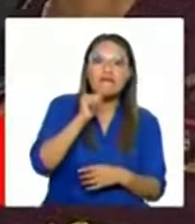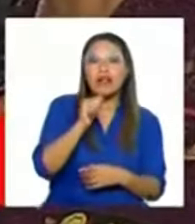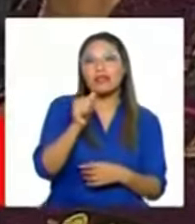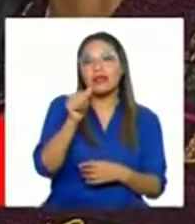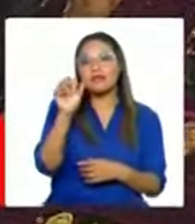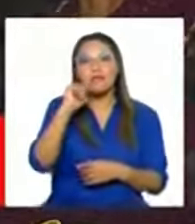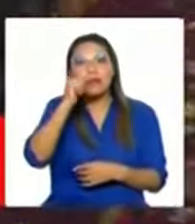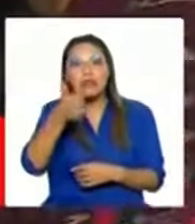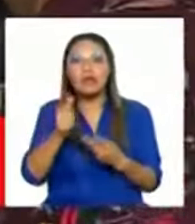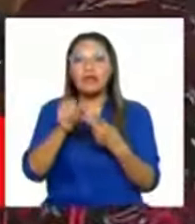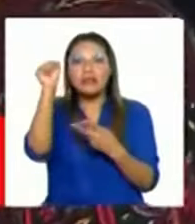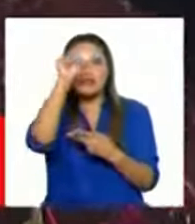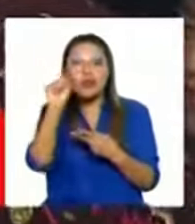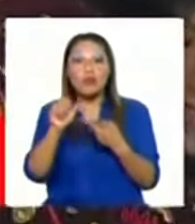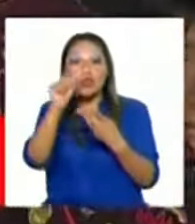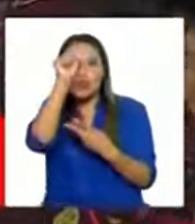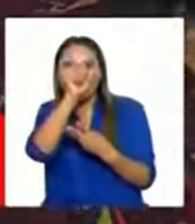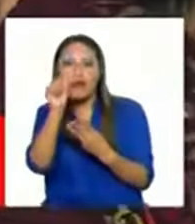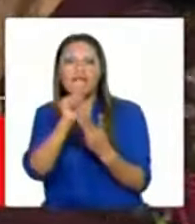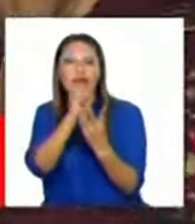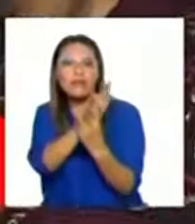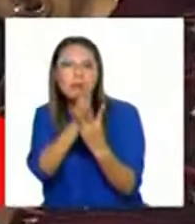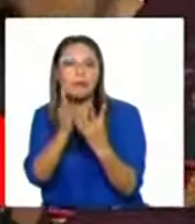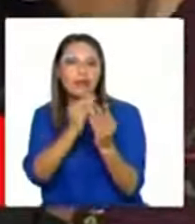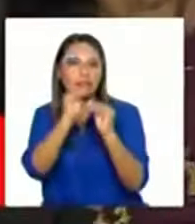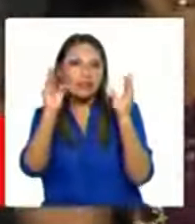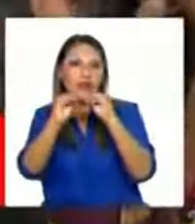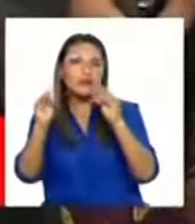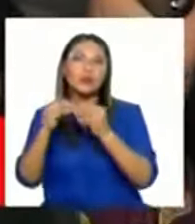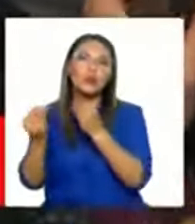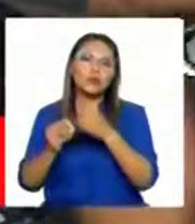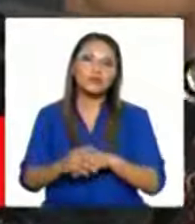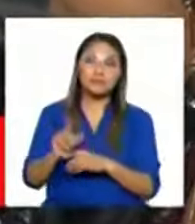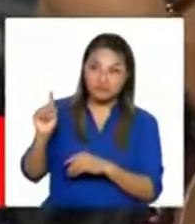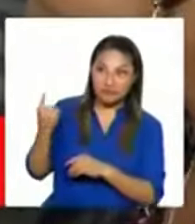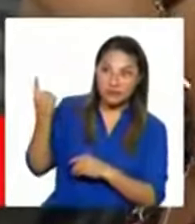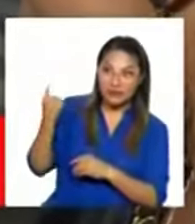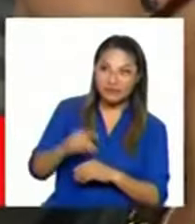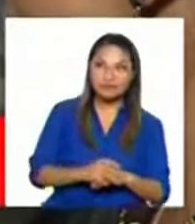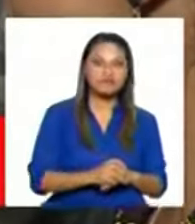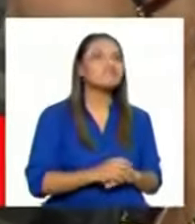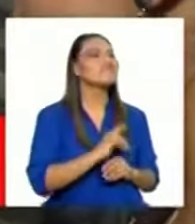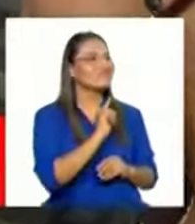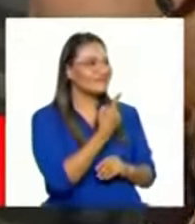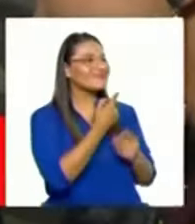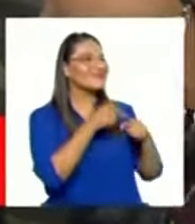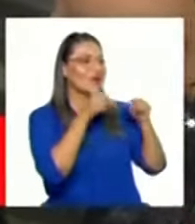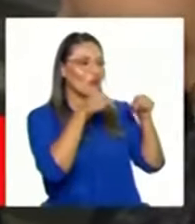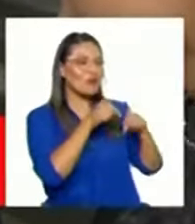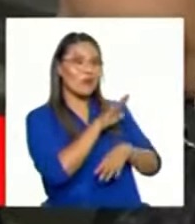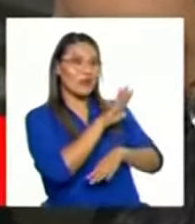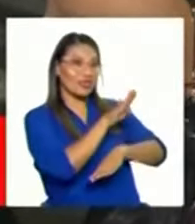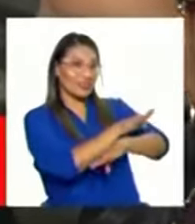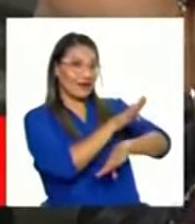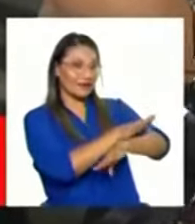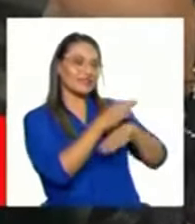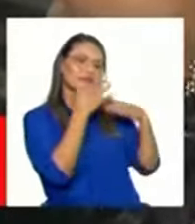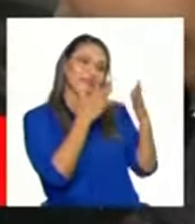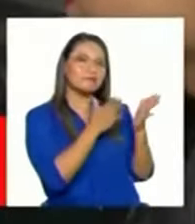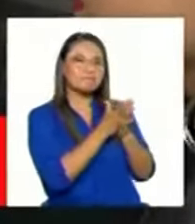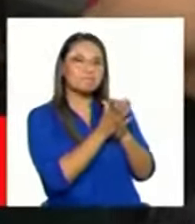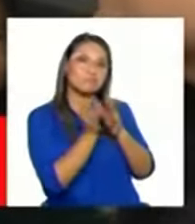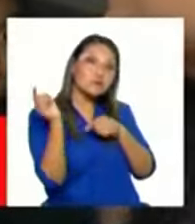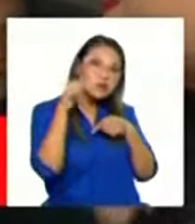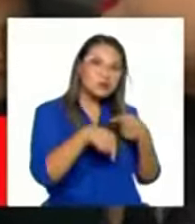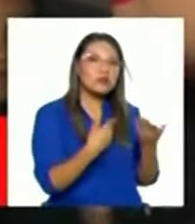además. Así es. Sí. ¿Primera vez también que vienes? Sí, también primera vez. ¿Cómo te ha parecido? Hemos llegado desde hoy a las 4 de la tarde y esperamos disfrutar de todas